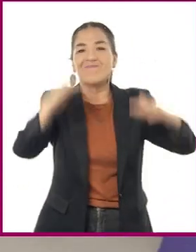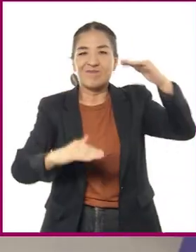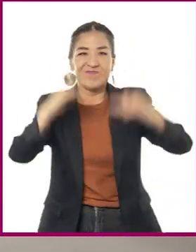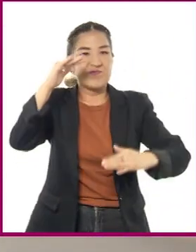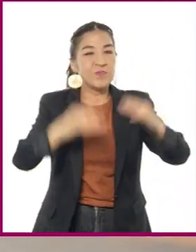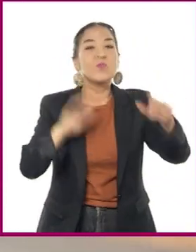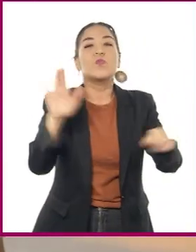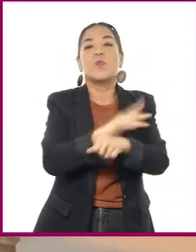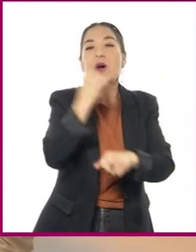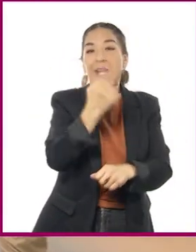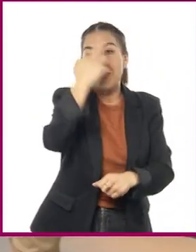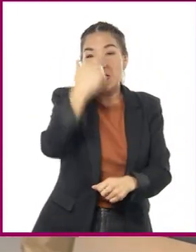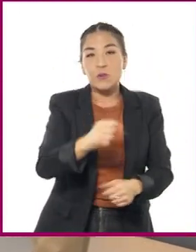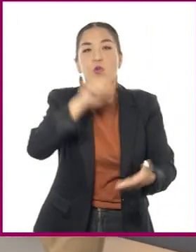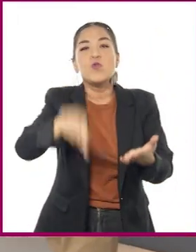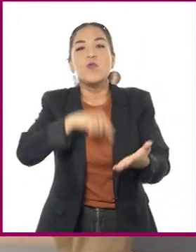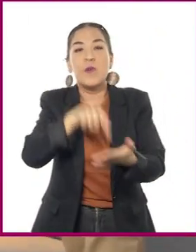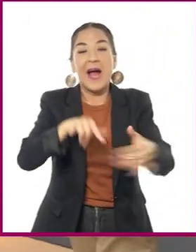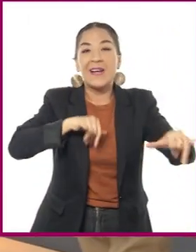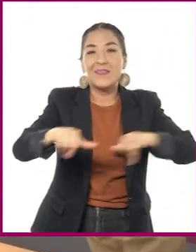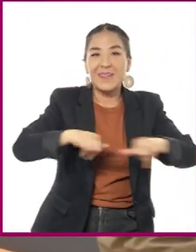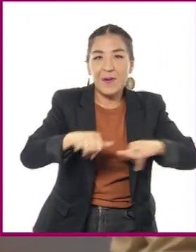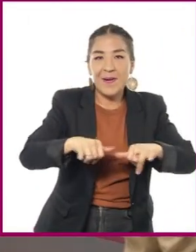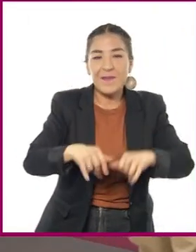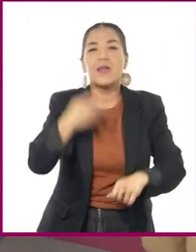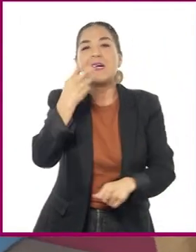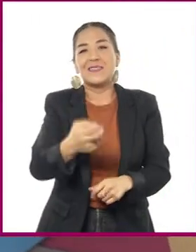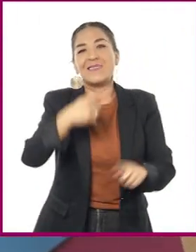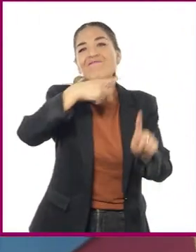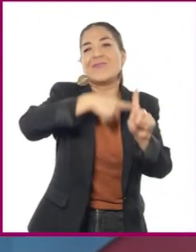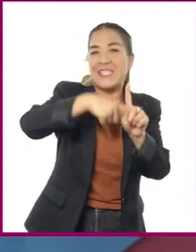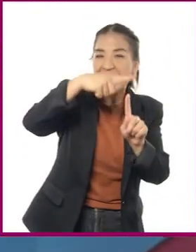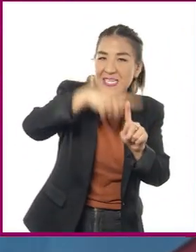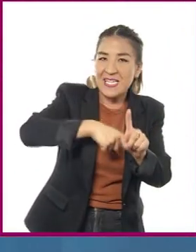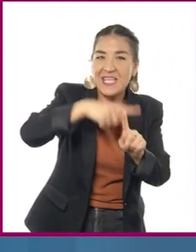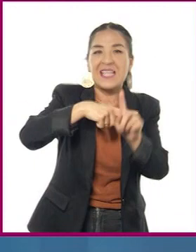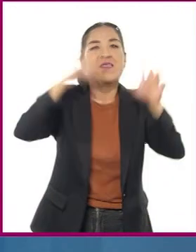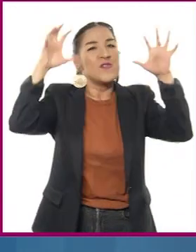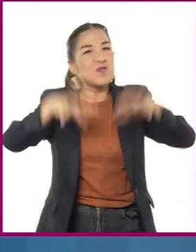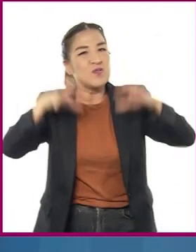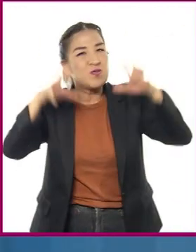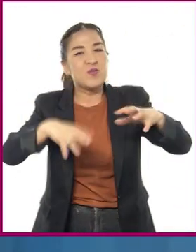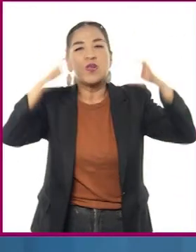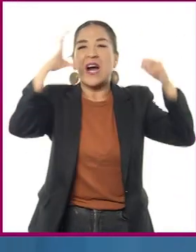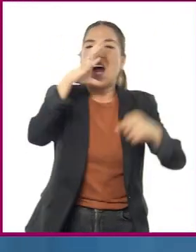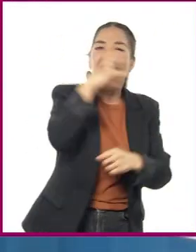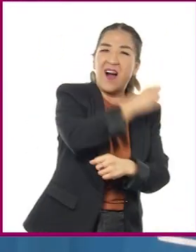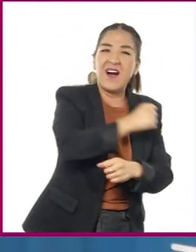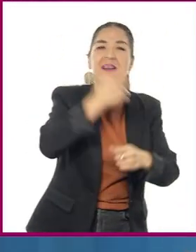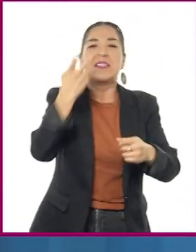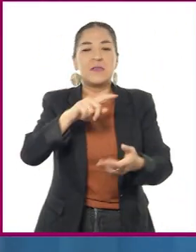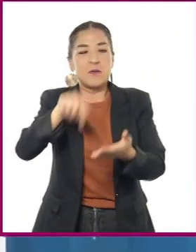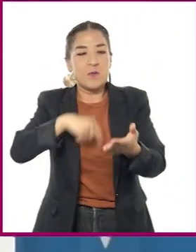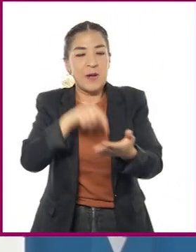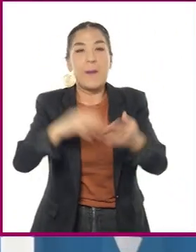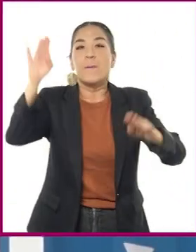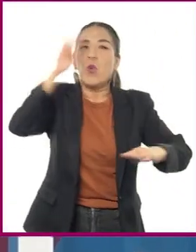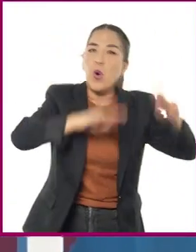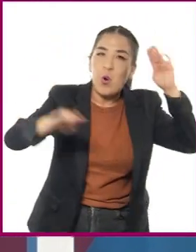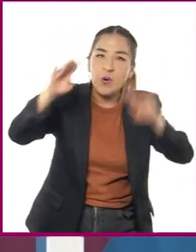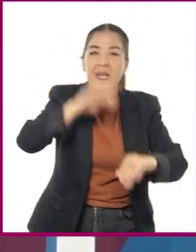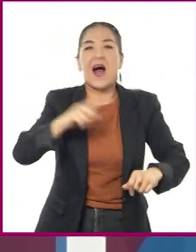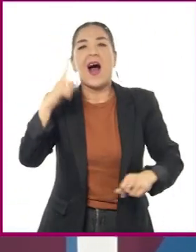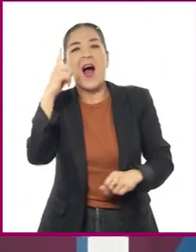a la localización geográfica de factores como el clima y la presencia de recursos naturales como el relieve,